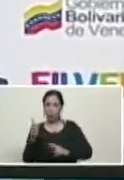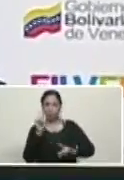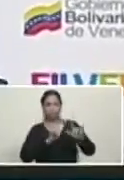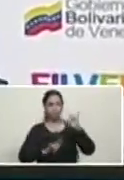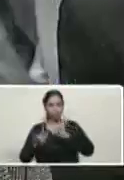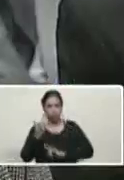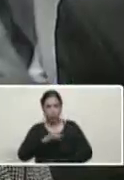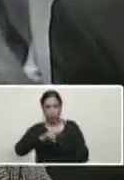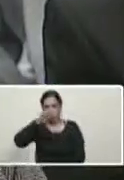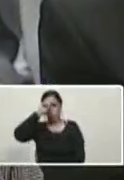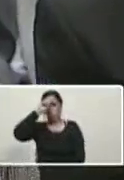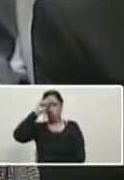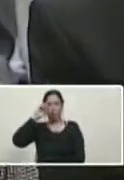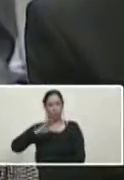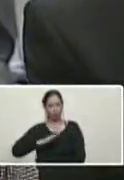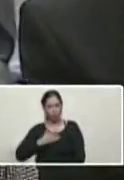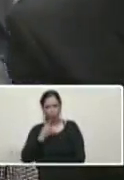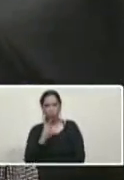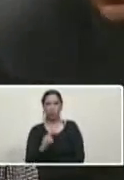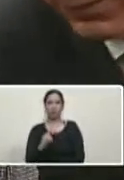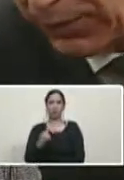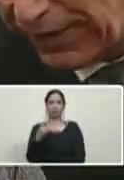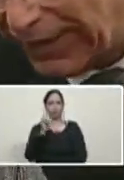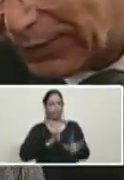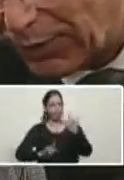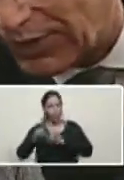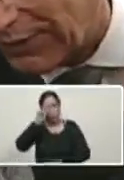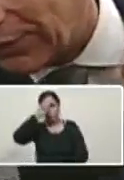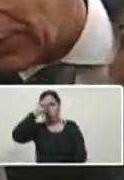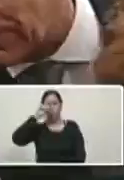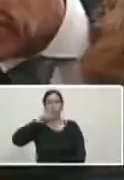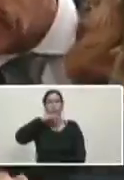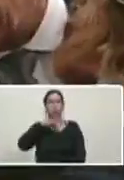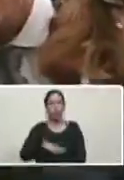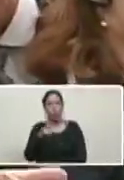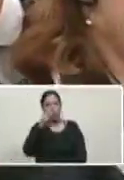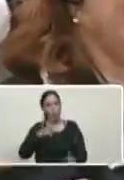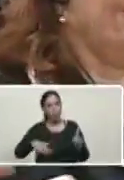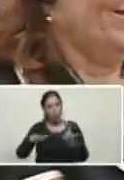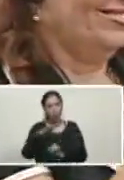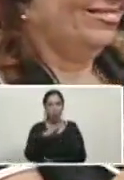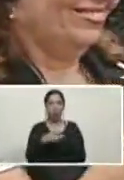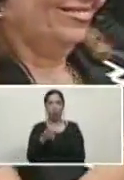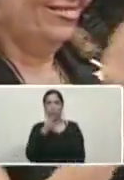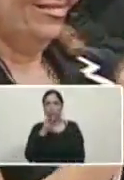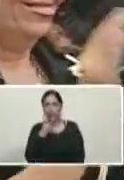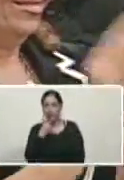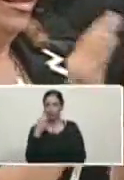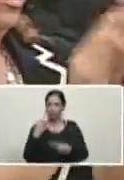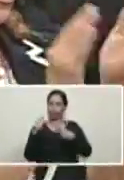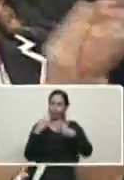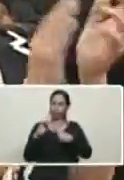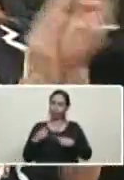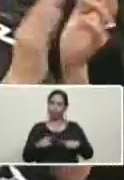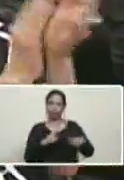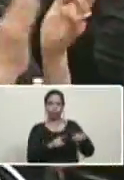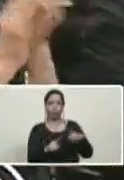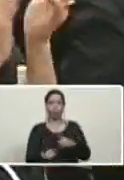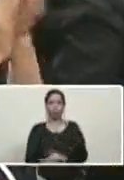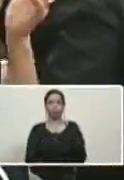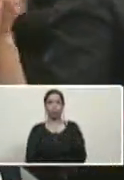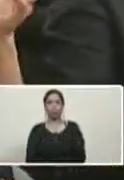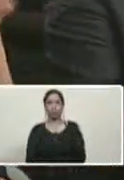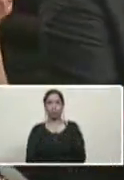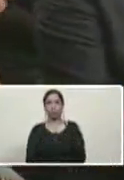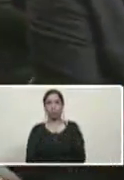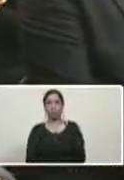puedo decir hoy por hoy, amo a Turquía, a su historia, a su pueblo, a su belleza, a su diversidad.